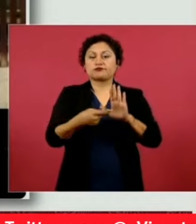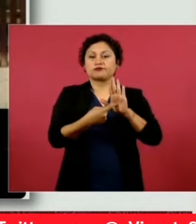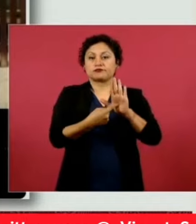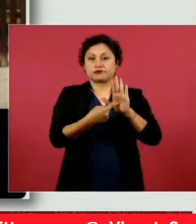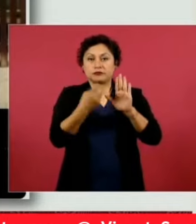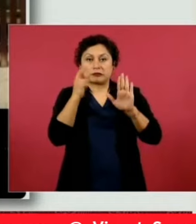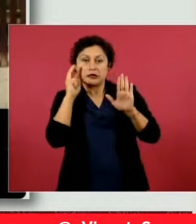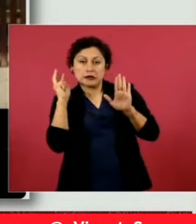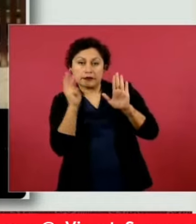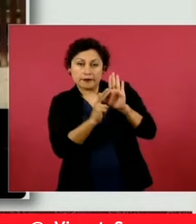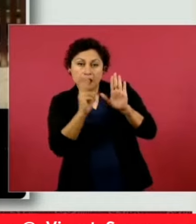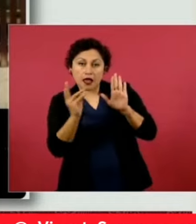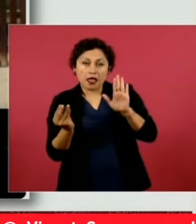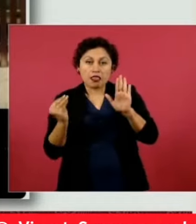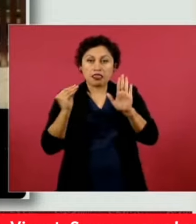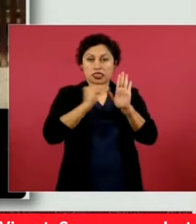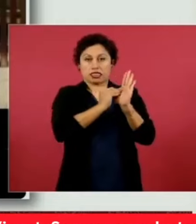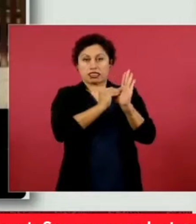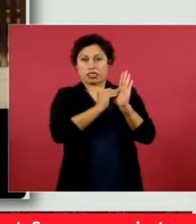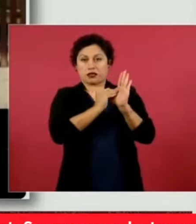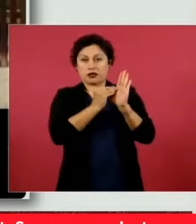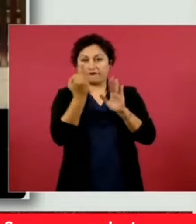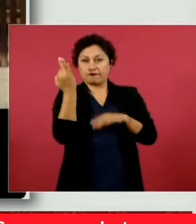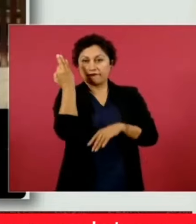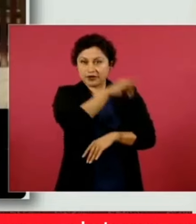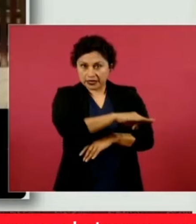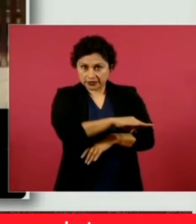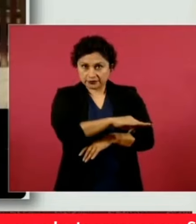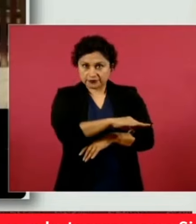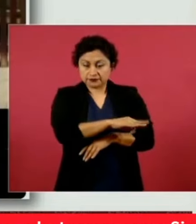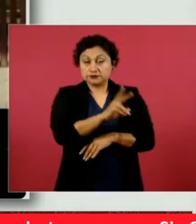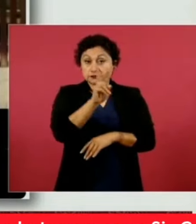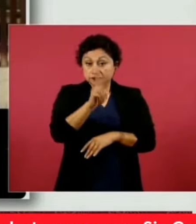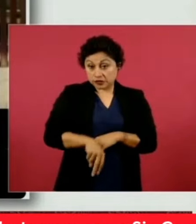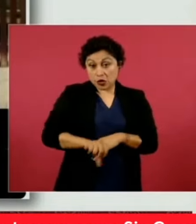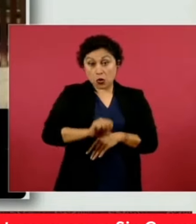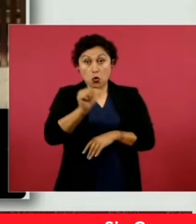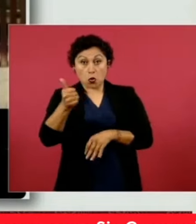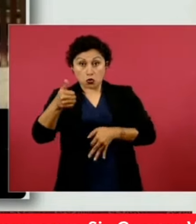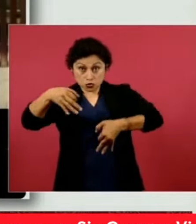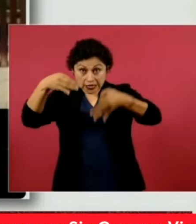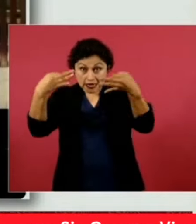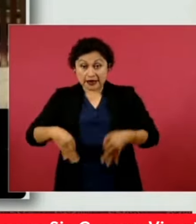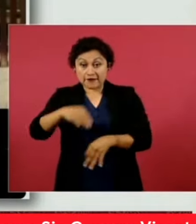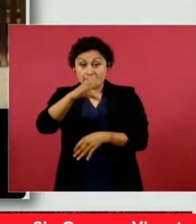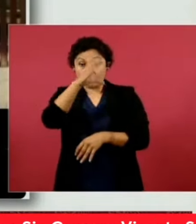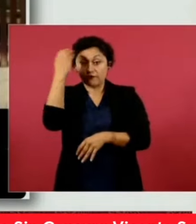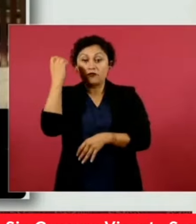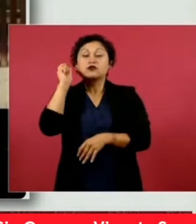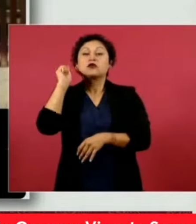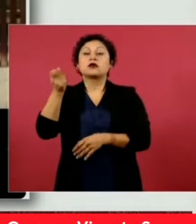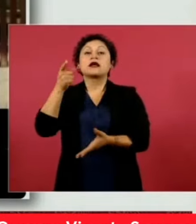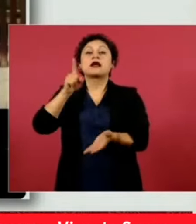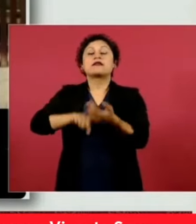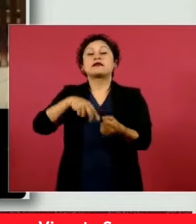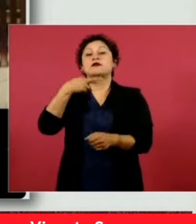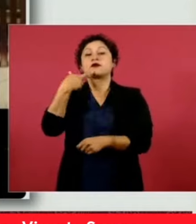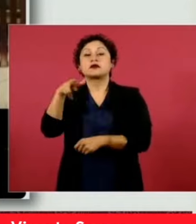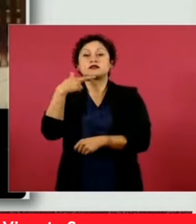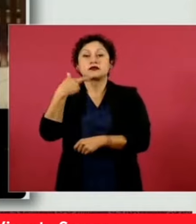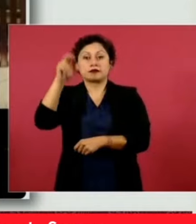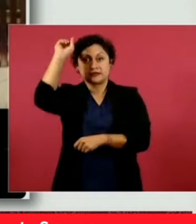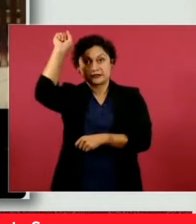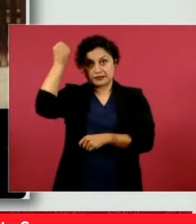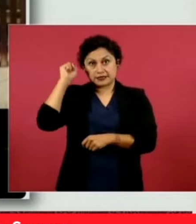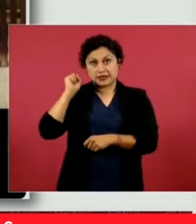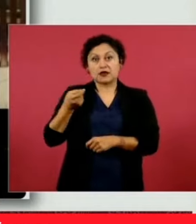truqueada, es un montaje. La verdadera foto corresponde a un restaurante en el estado de Sinaloa de nombre Aguachile y Cayo de